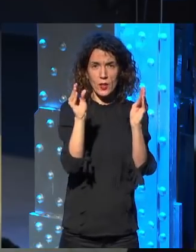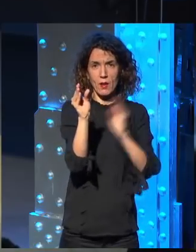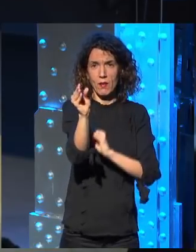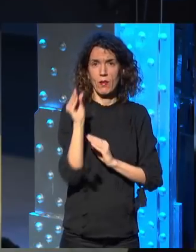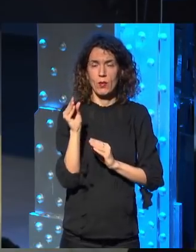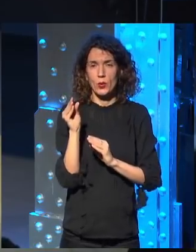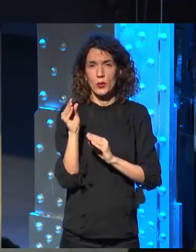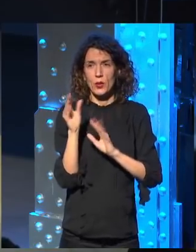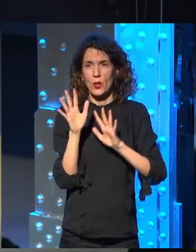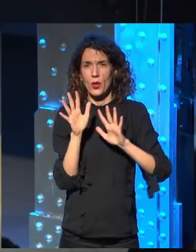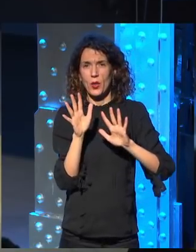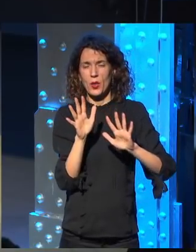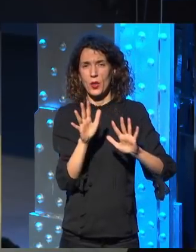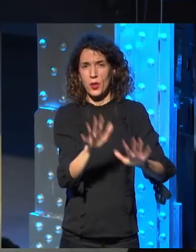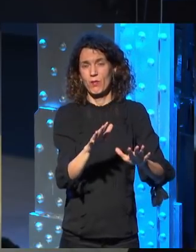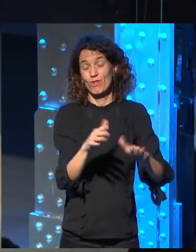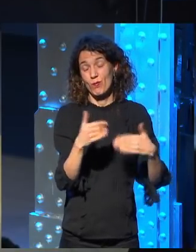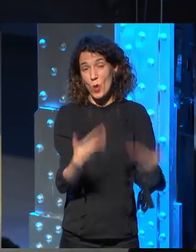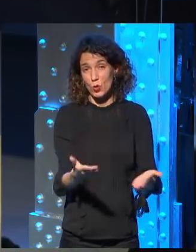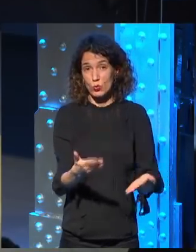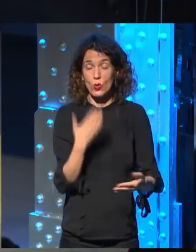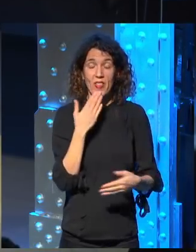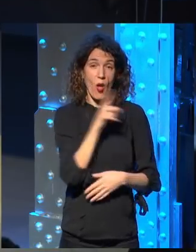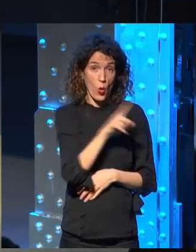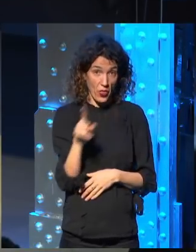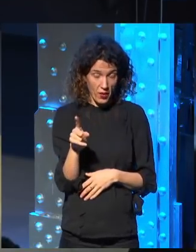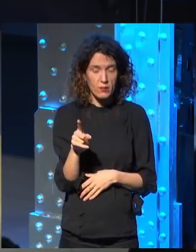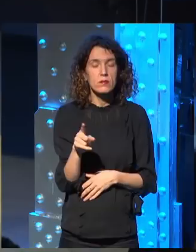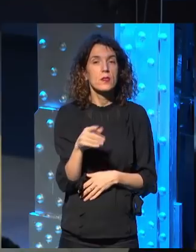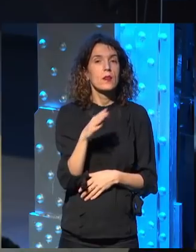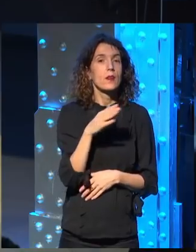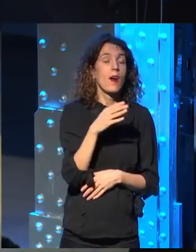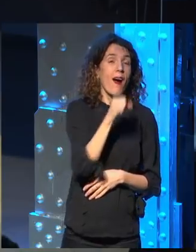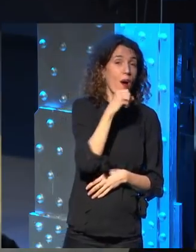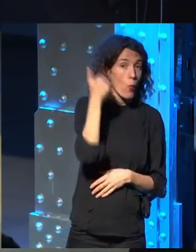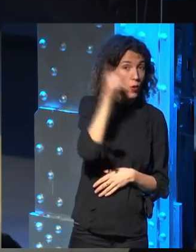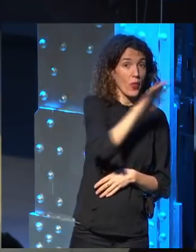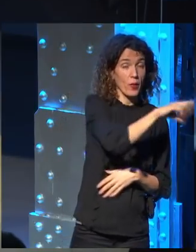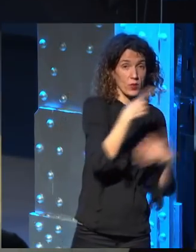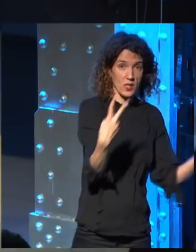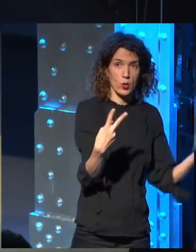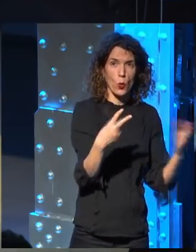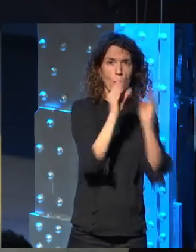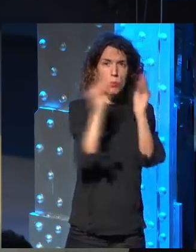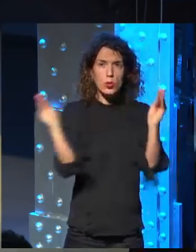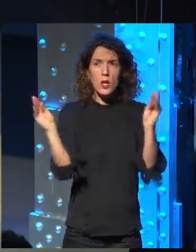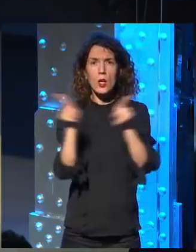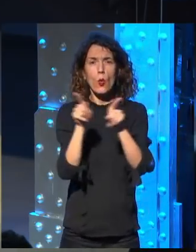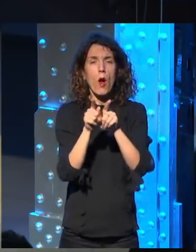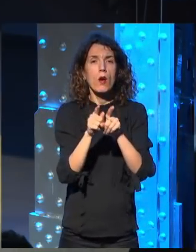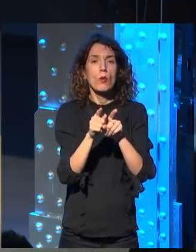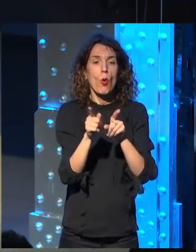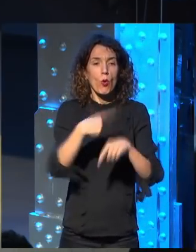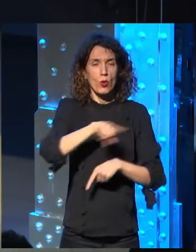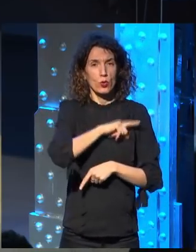yerma, desgraciadamente, demasiado pronto. Yo tenía 11 años y el 57 falleció, y la biblioteca se quedó un poco como creo que